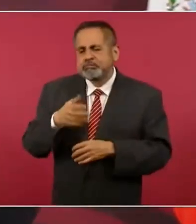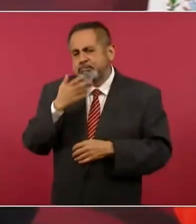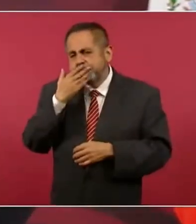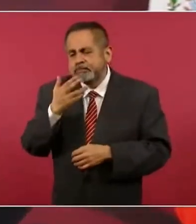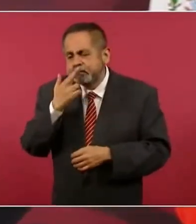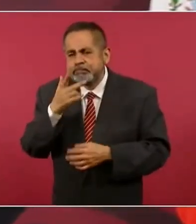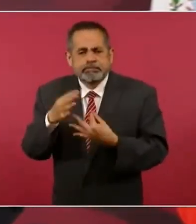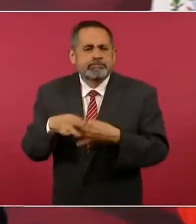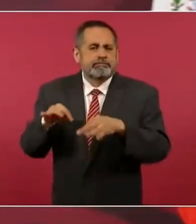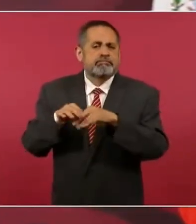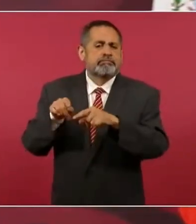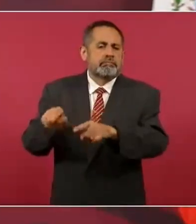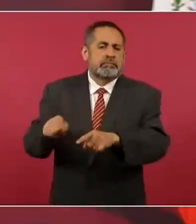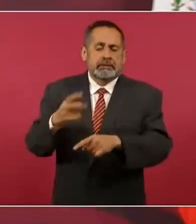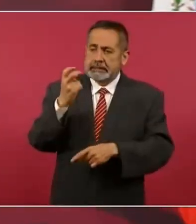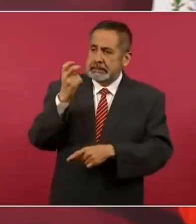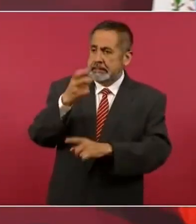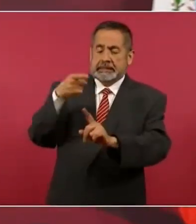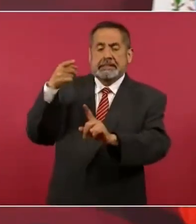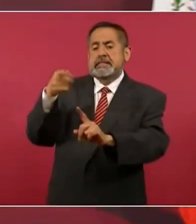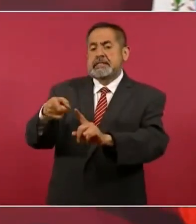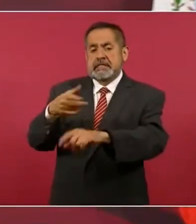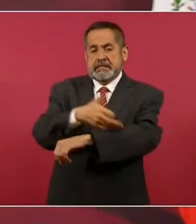principal institución